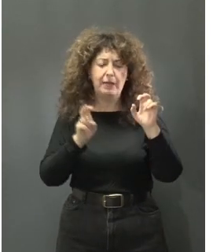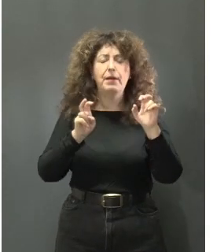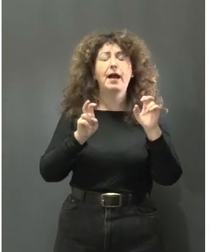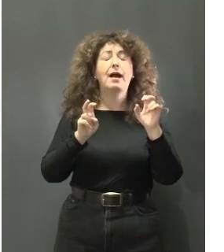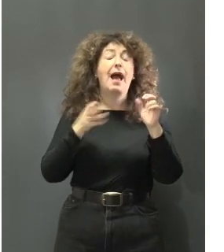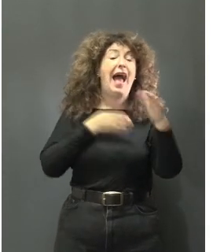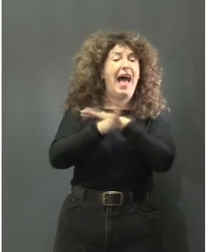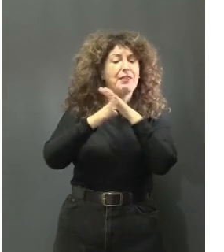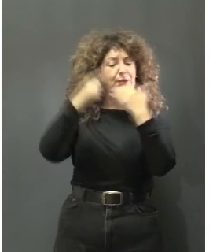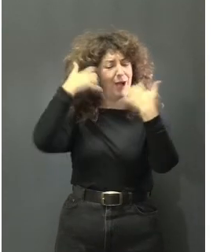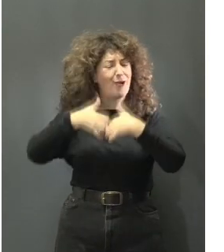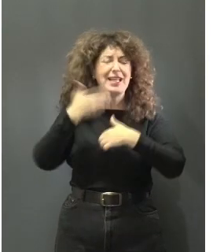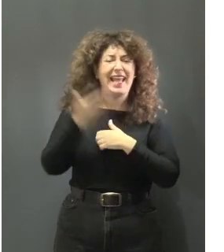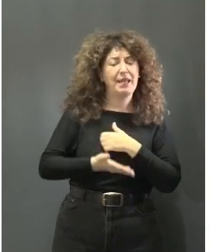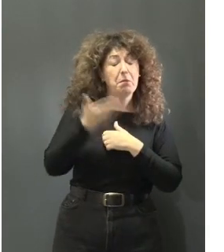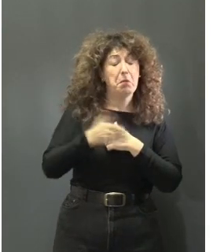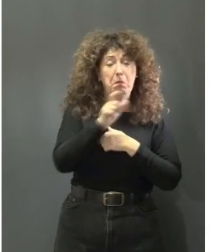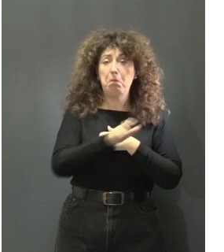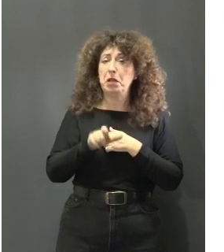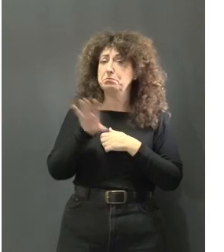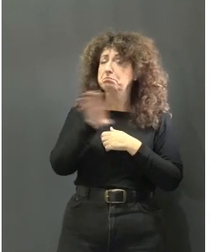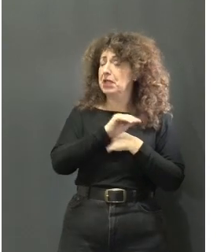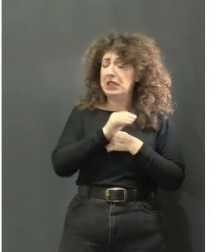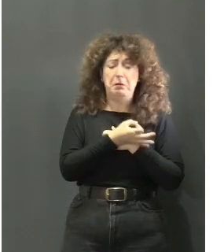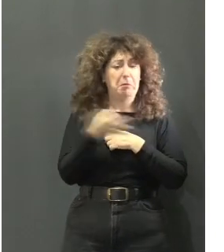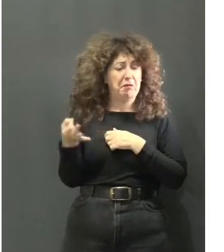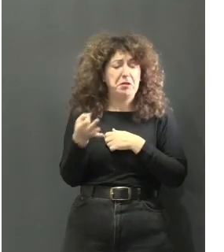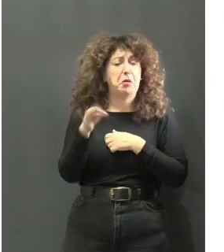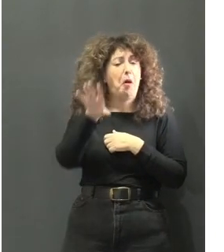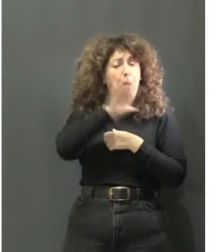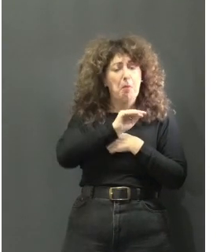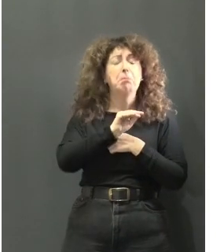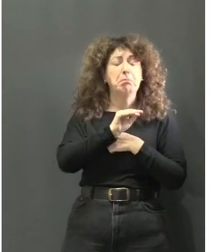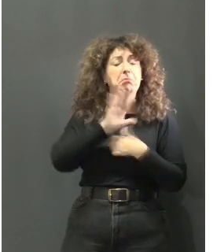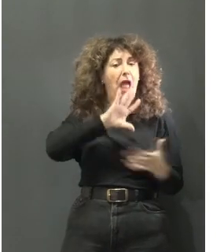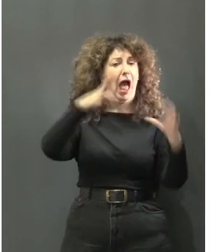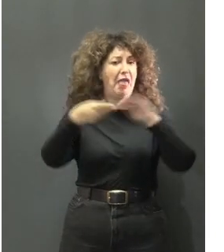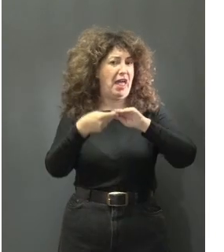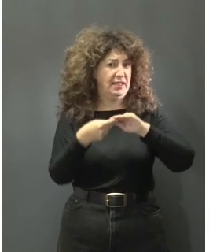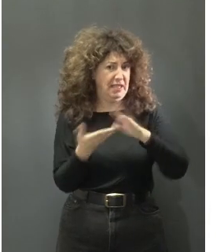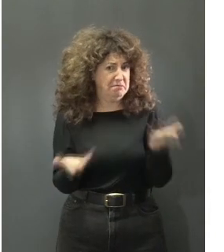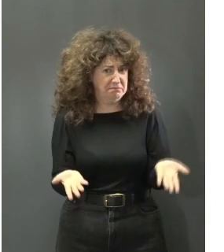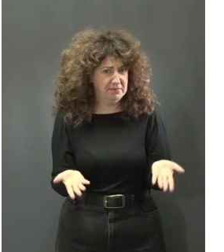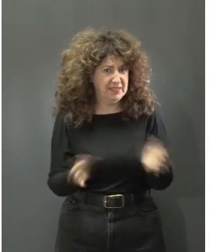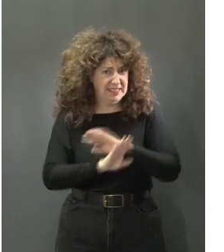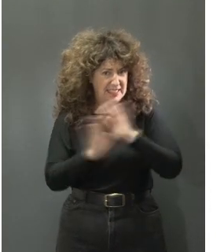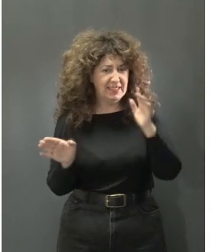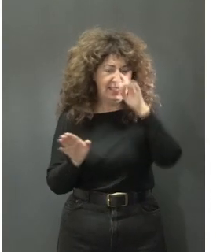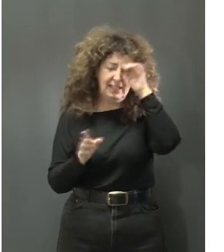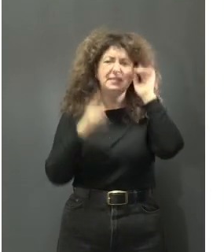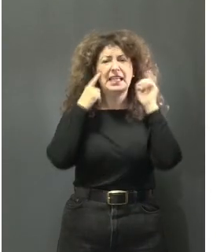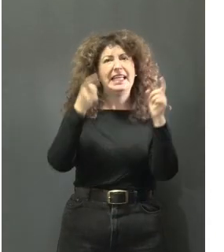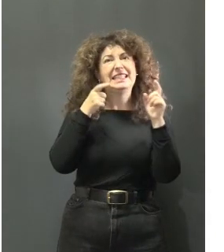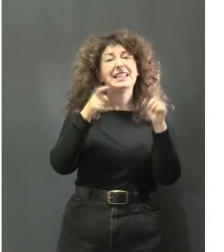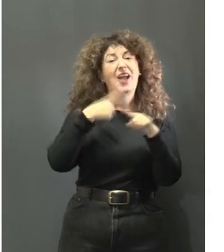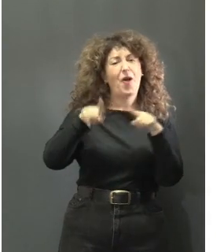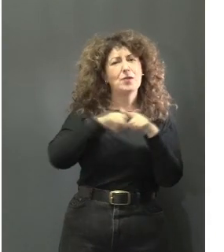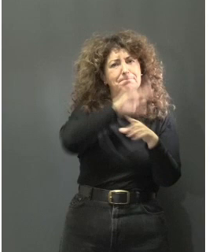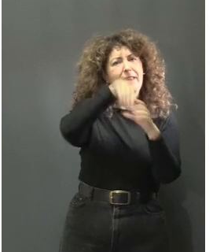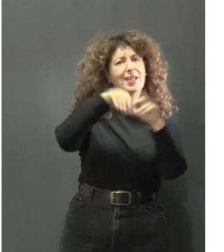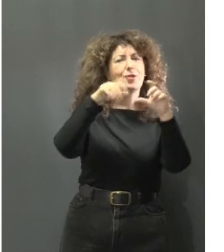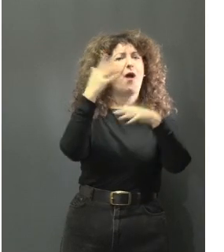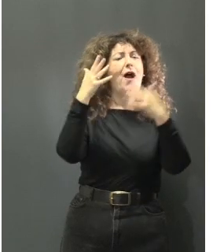cognitiva, lo entienden, lo comprenden y se adaptan o hacen por implantar en su